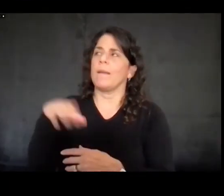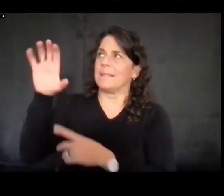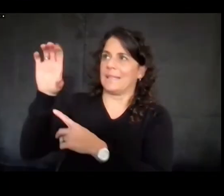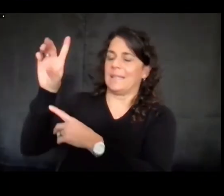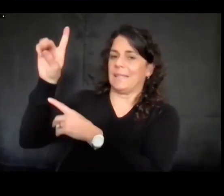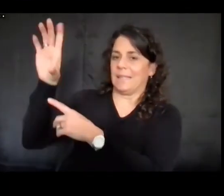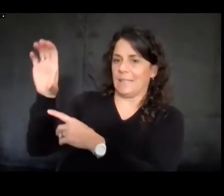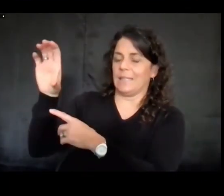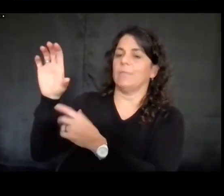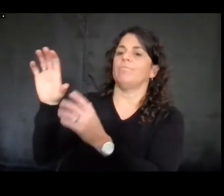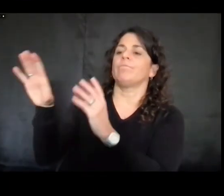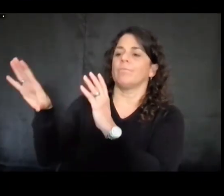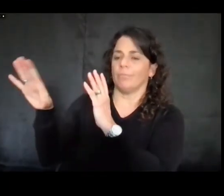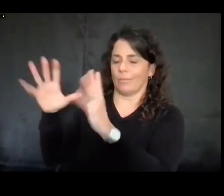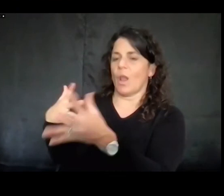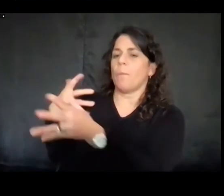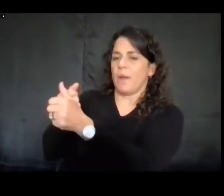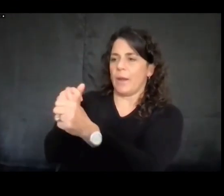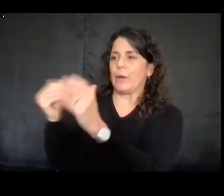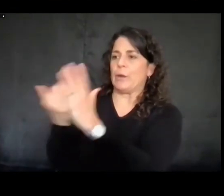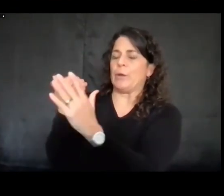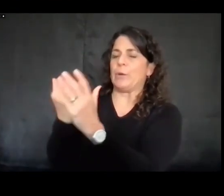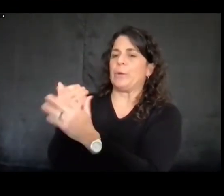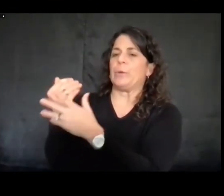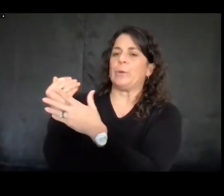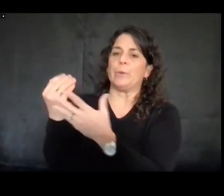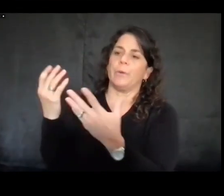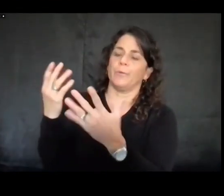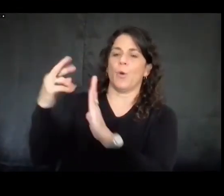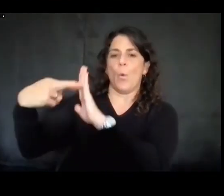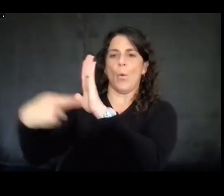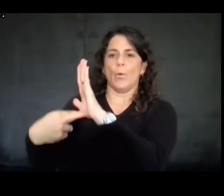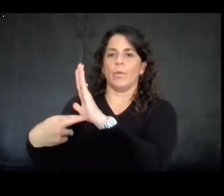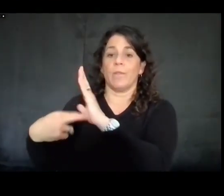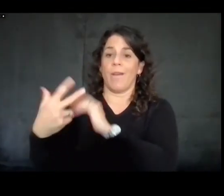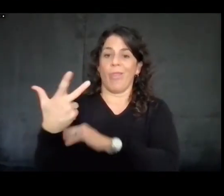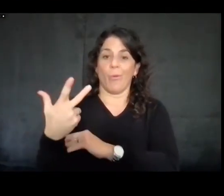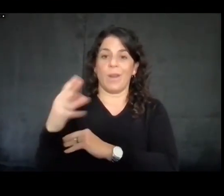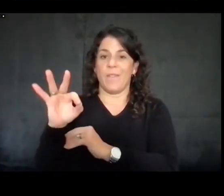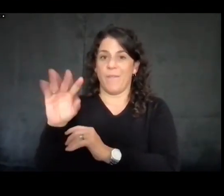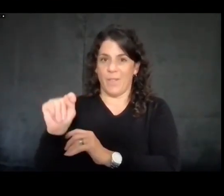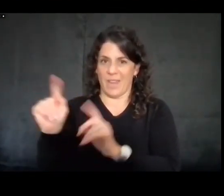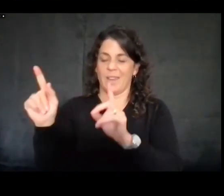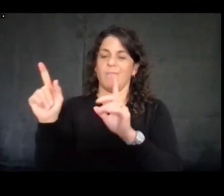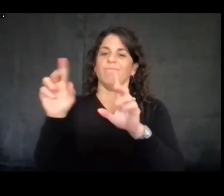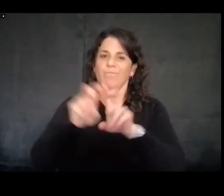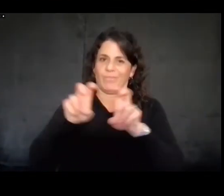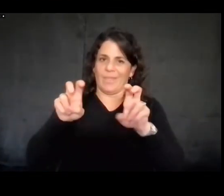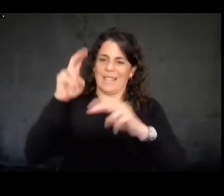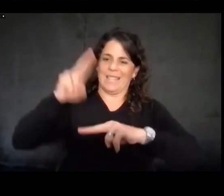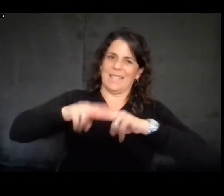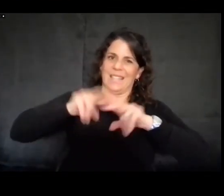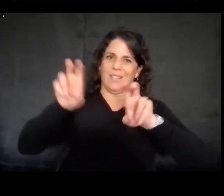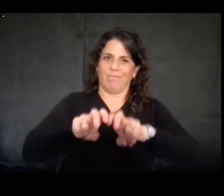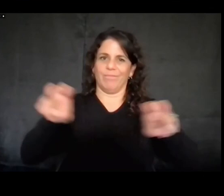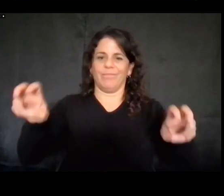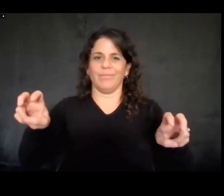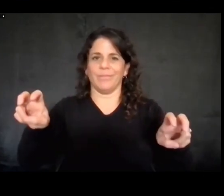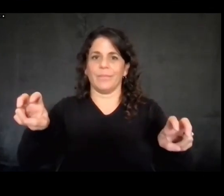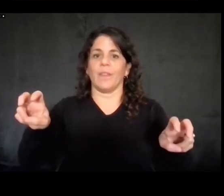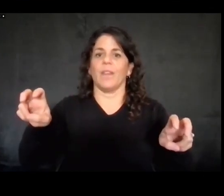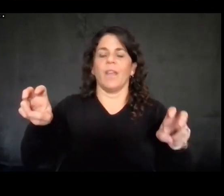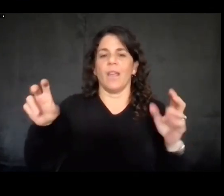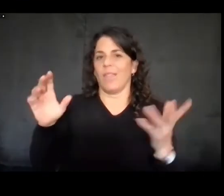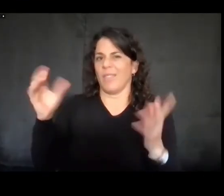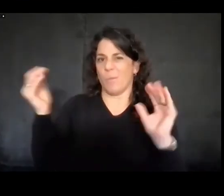el yang dice que solamente tres pies de distancia como ésta